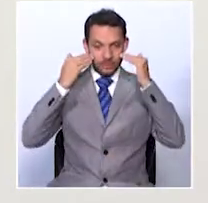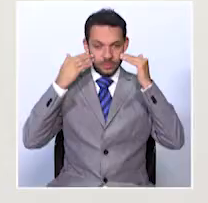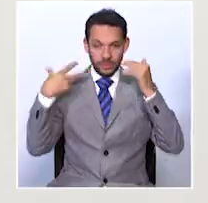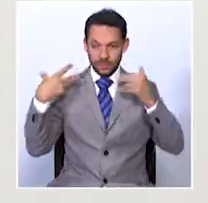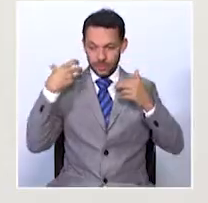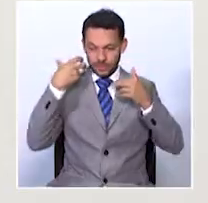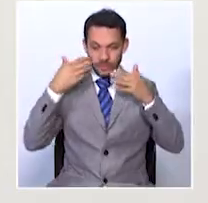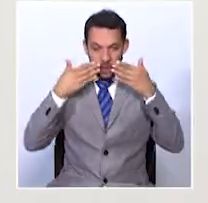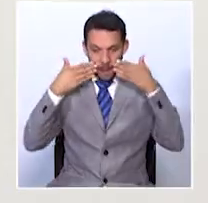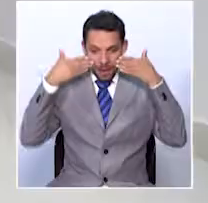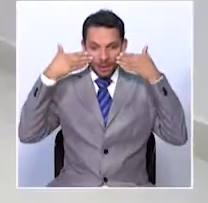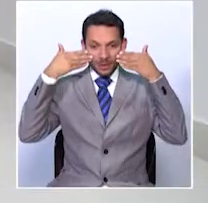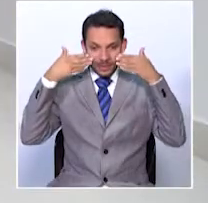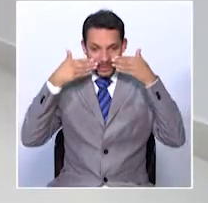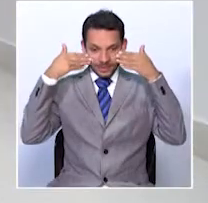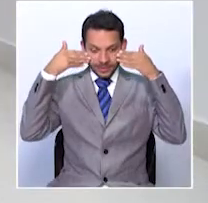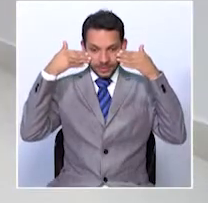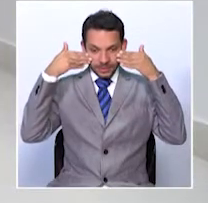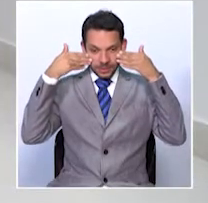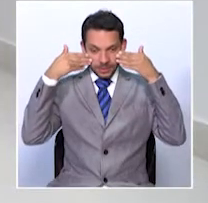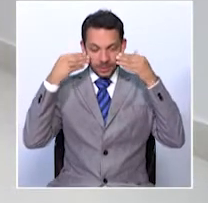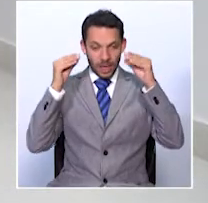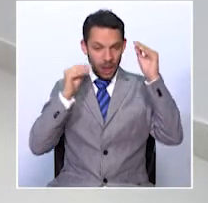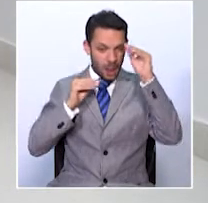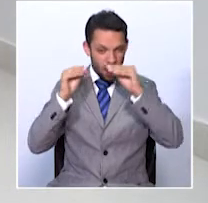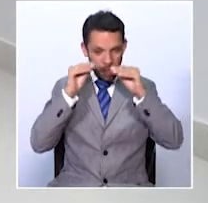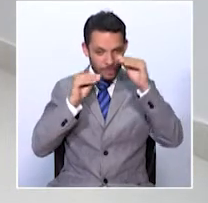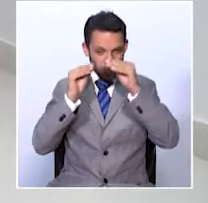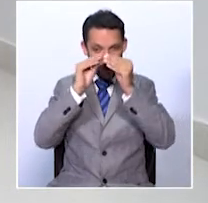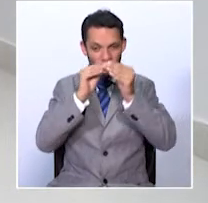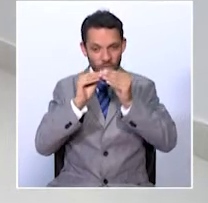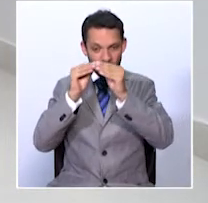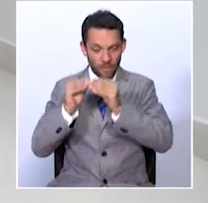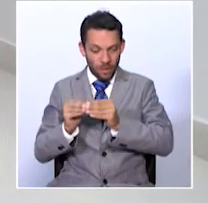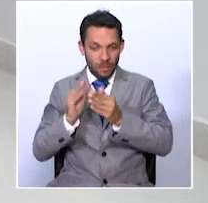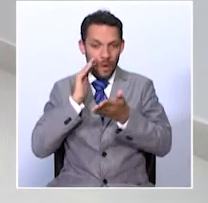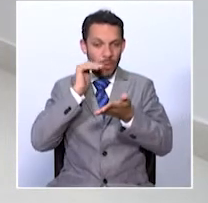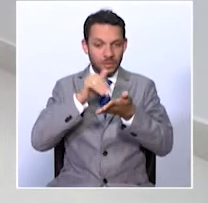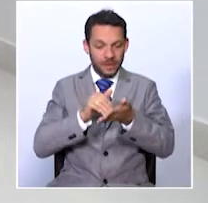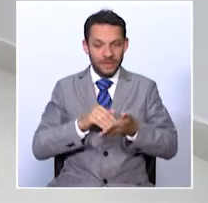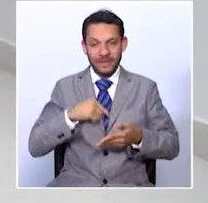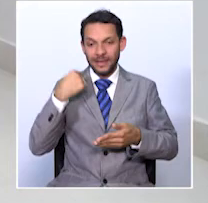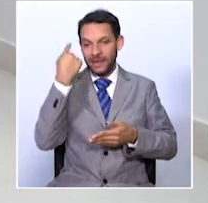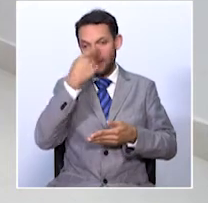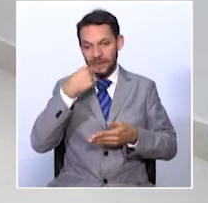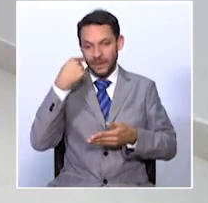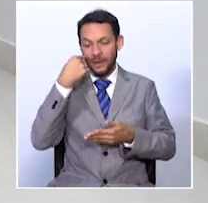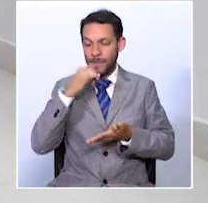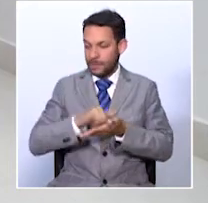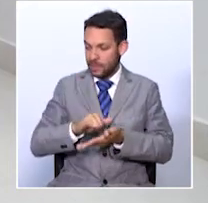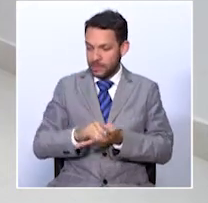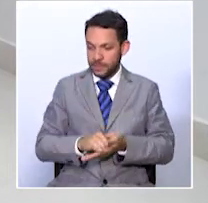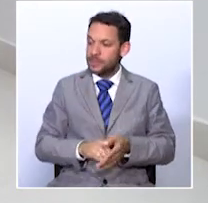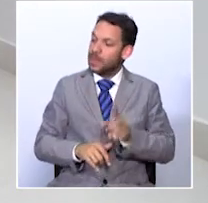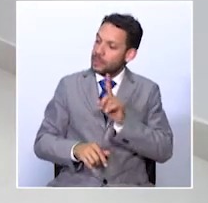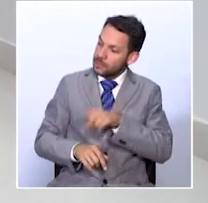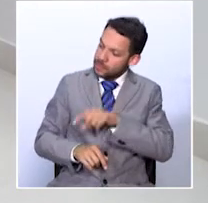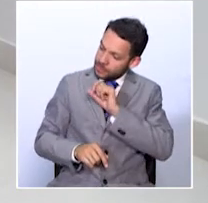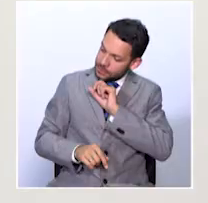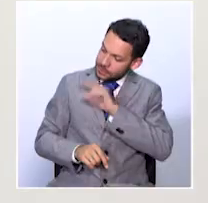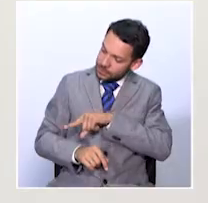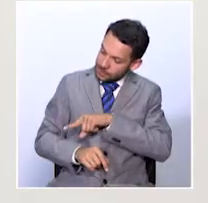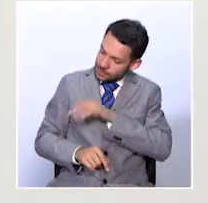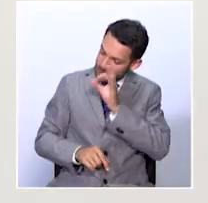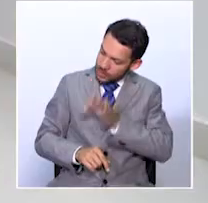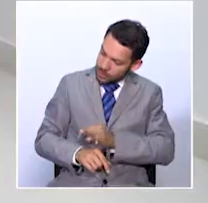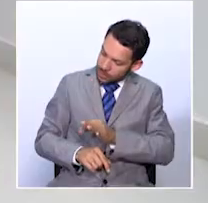ritidoplastia, que es remodelar las arrugas en la cara de una persona. Y esto es lo que hace que este surco nasogeniano se